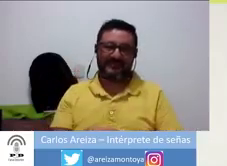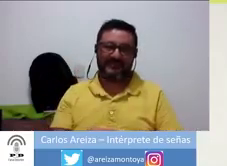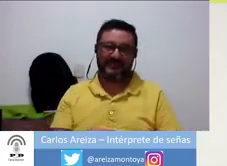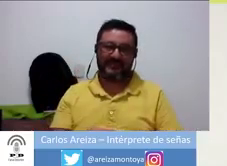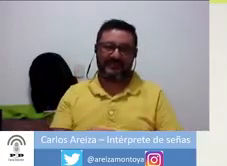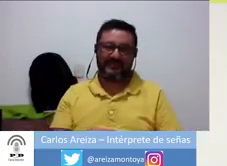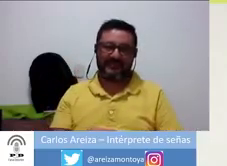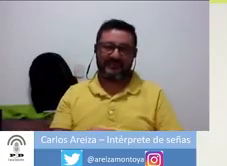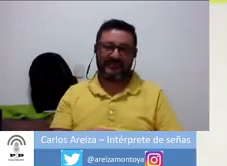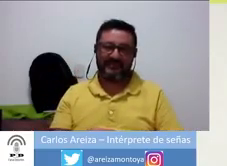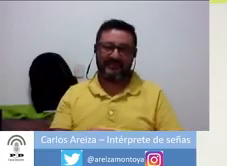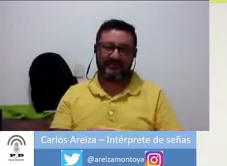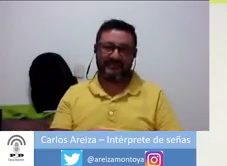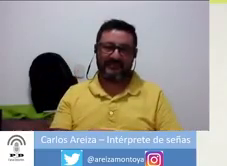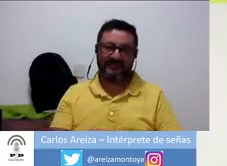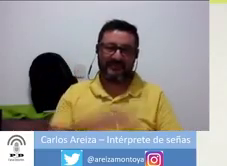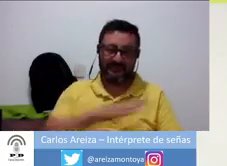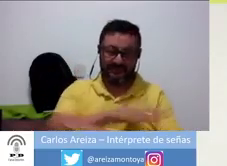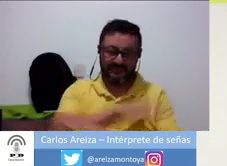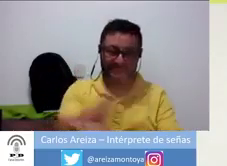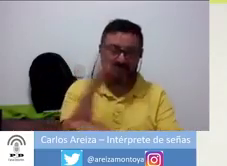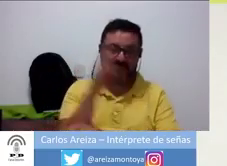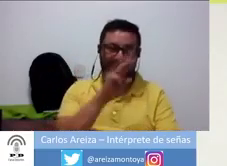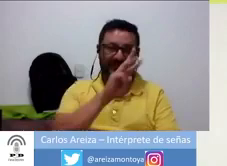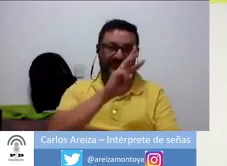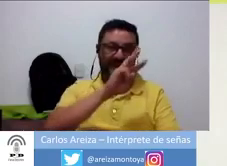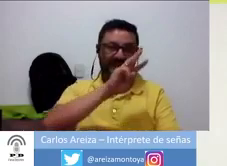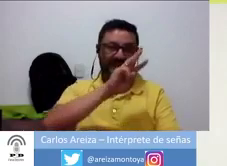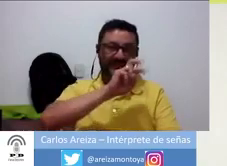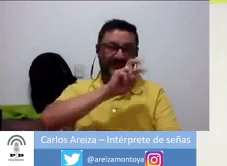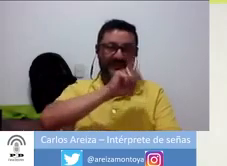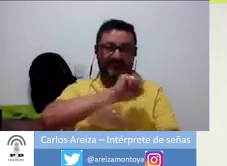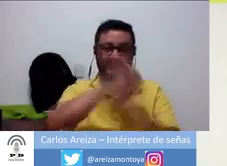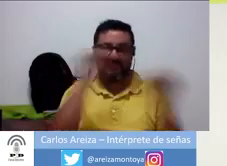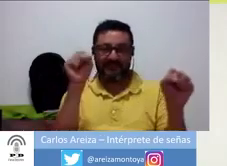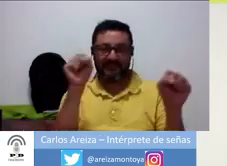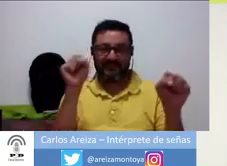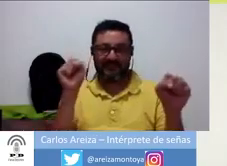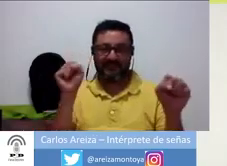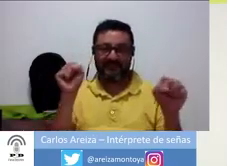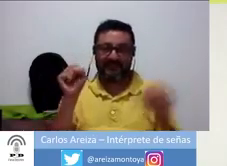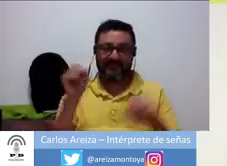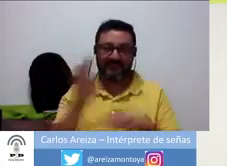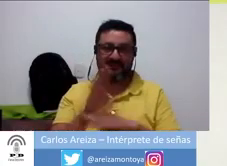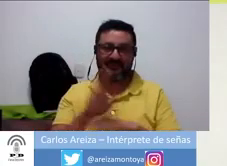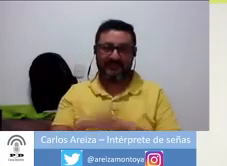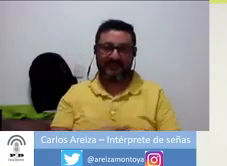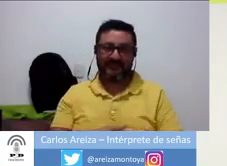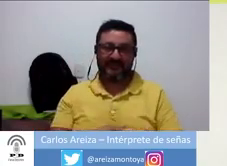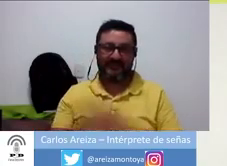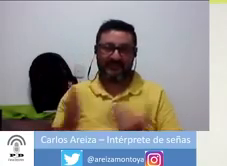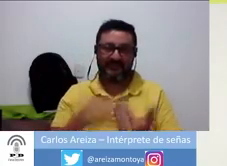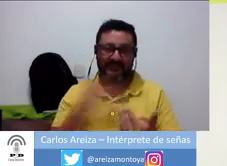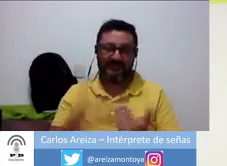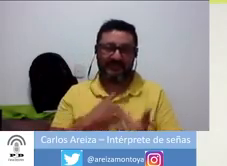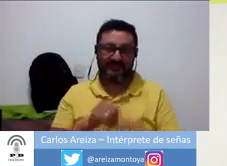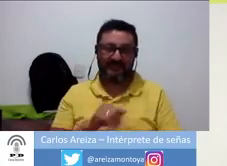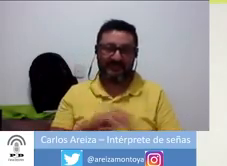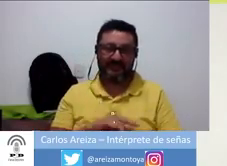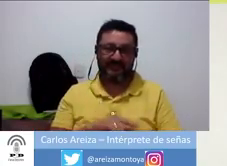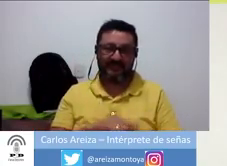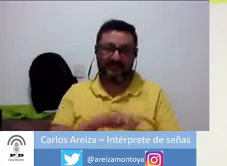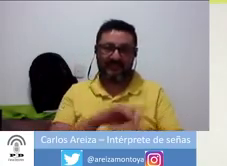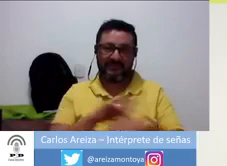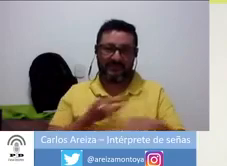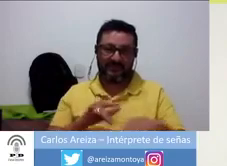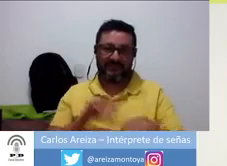colegio alemán eran muy largas, pues yo estudiaba de 7 a 3 y tenía que entrenar de 3 a 7. Y el colegio me daba la facilidad de salirme antes de la